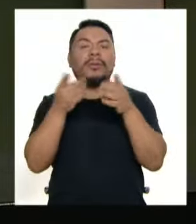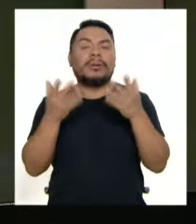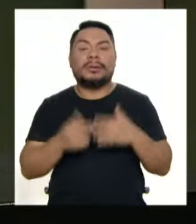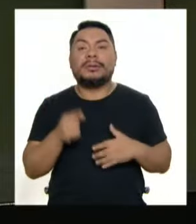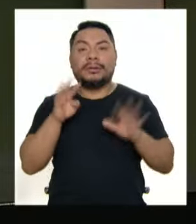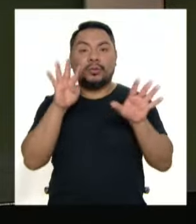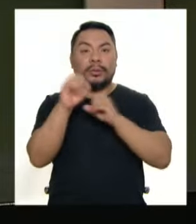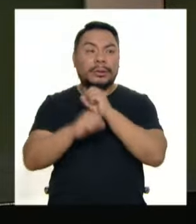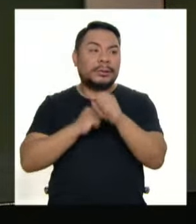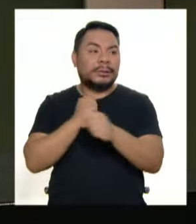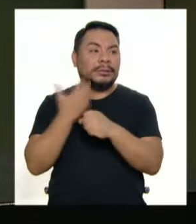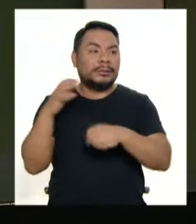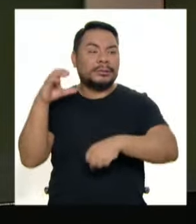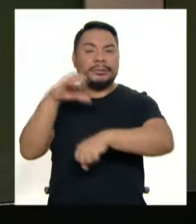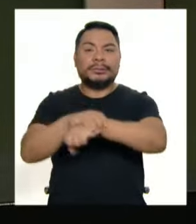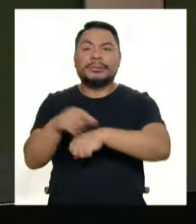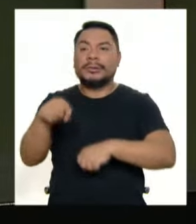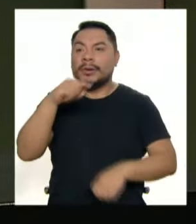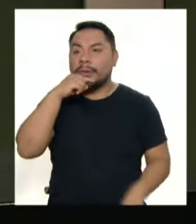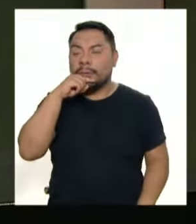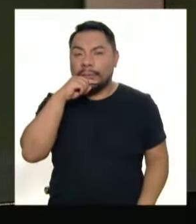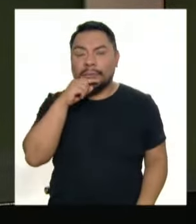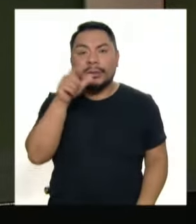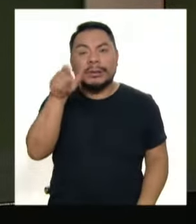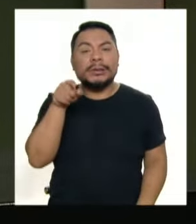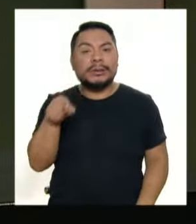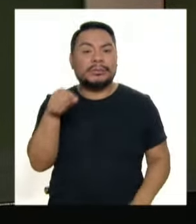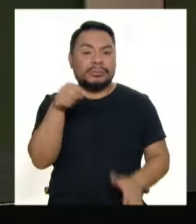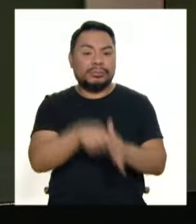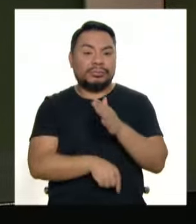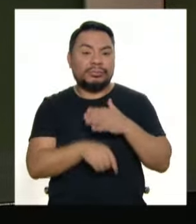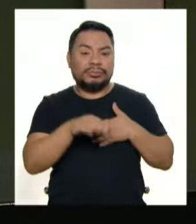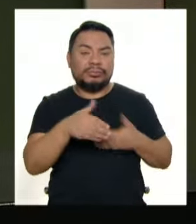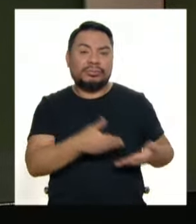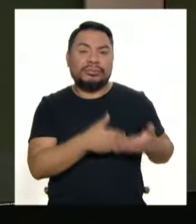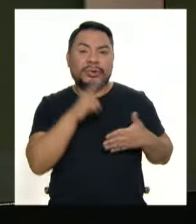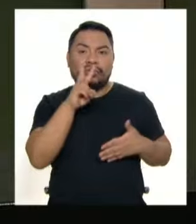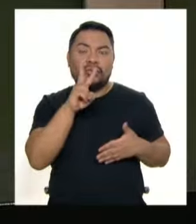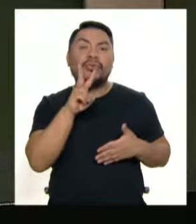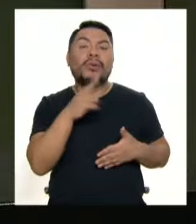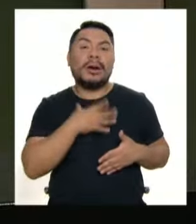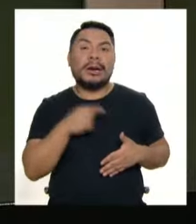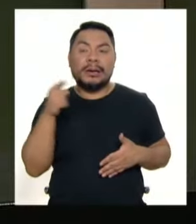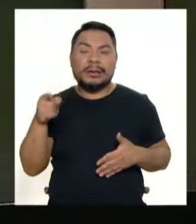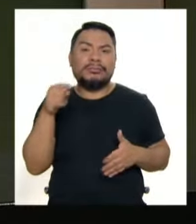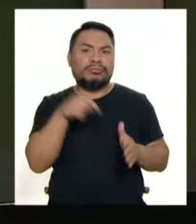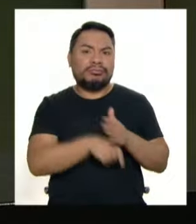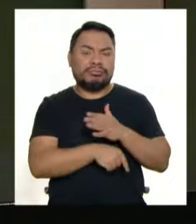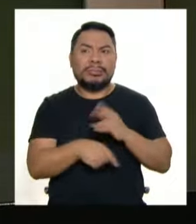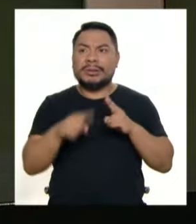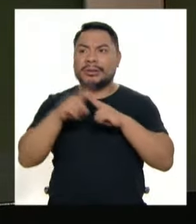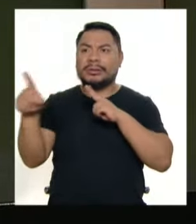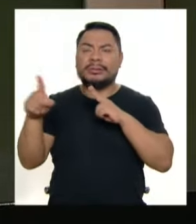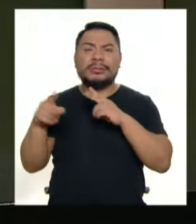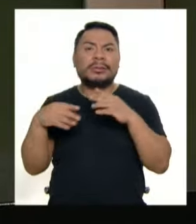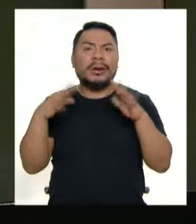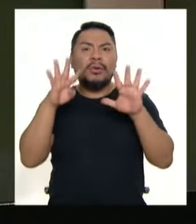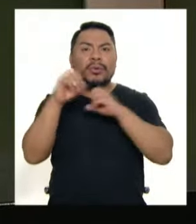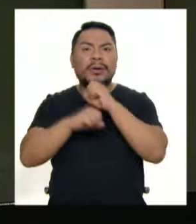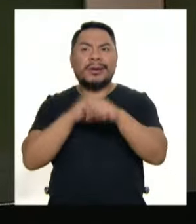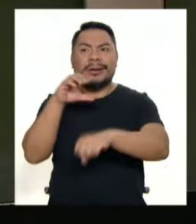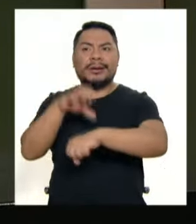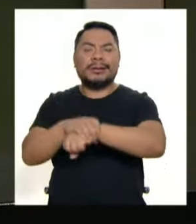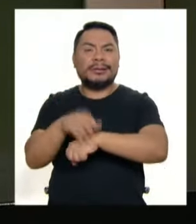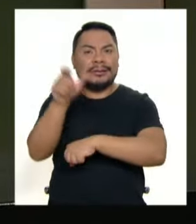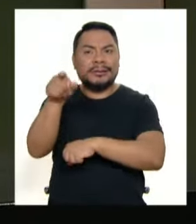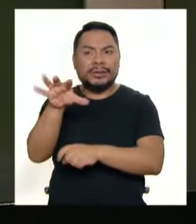Luego de 9 años fue capturada la niñera que asesinó a una bebé de solo 2 años. Ella cayó en un operativo policial en el distrito de Surco.